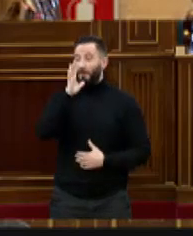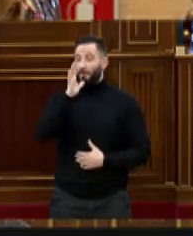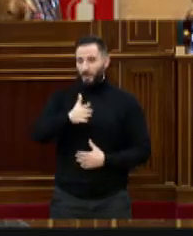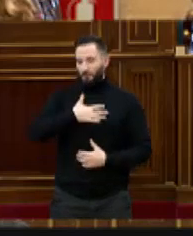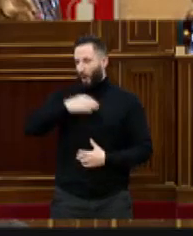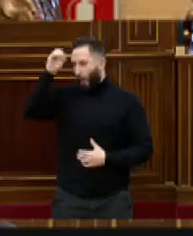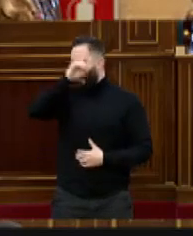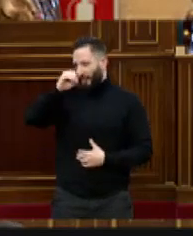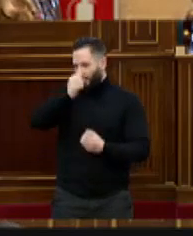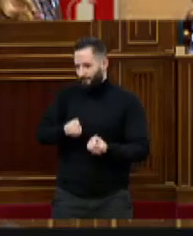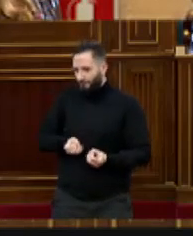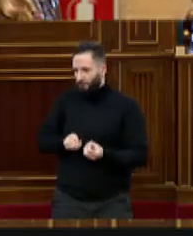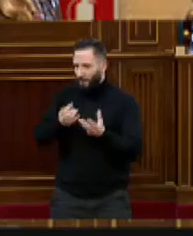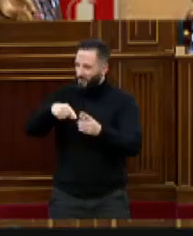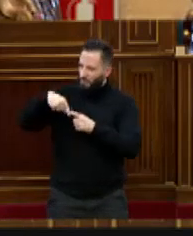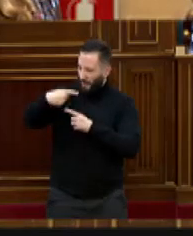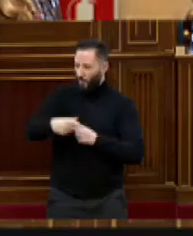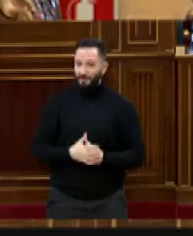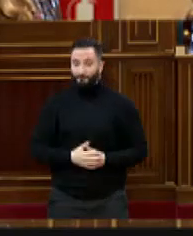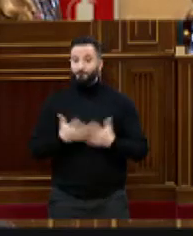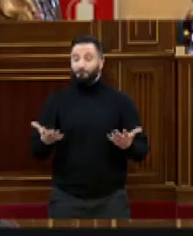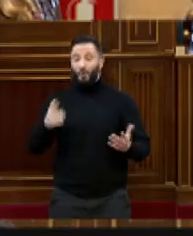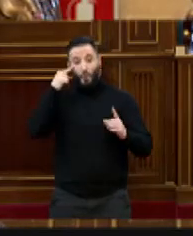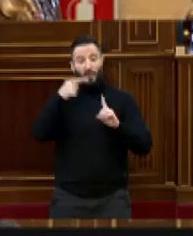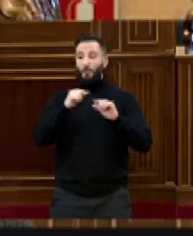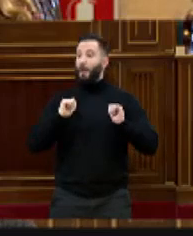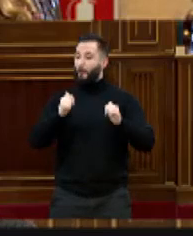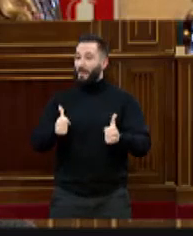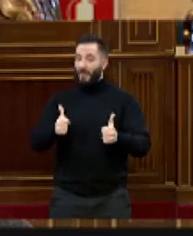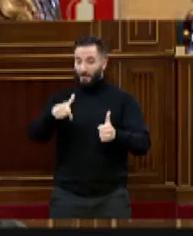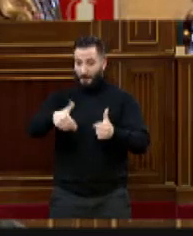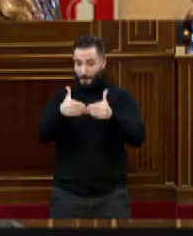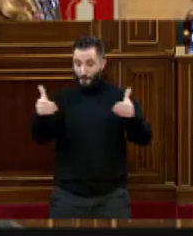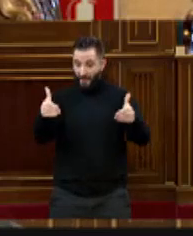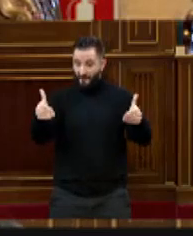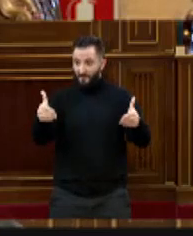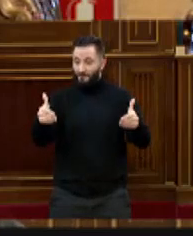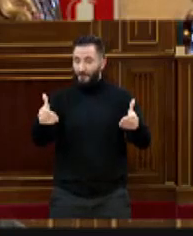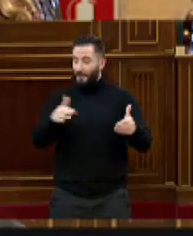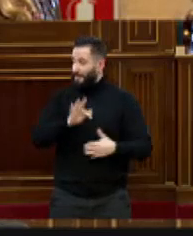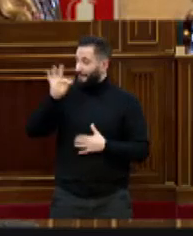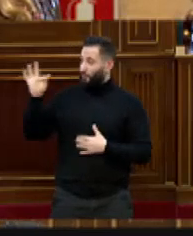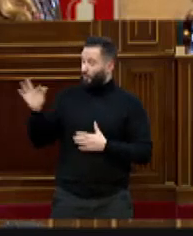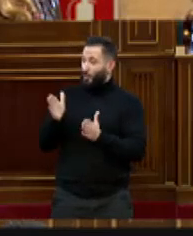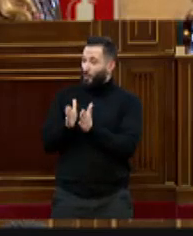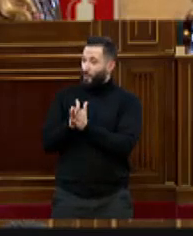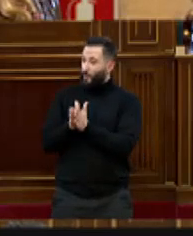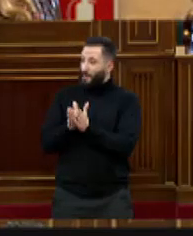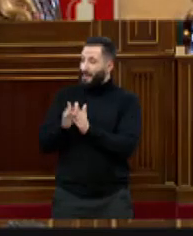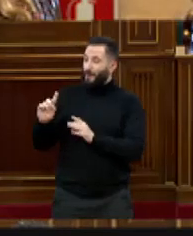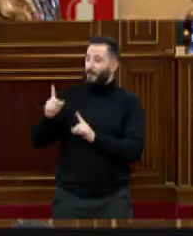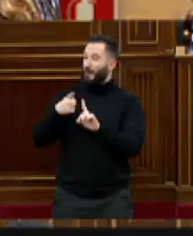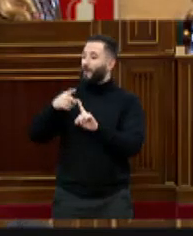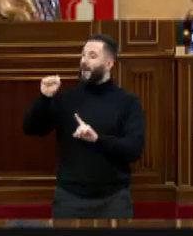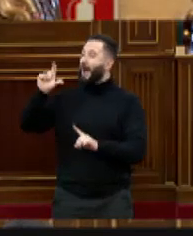Mi humilde opinión sobre esta cuestión pero para dar comienzo a las jornadas le voy a dar la palabra en primer lugar a